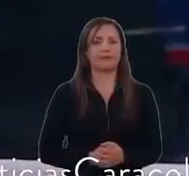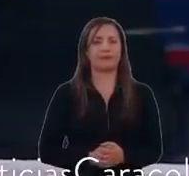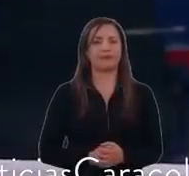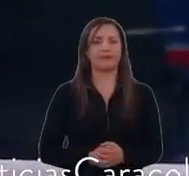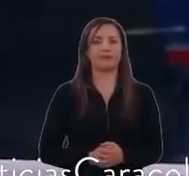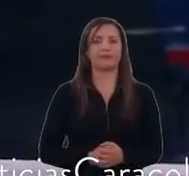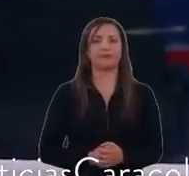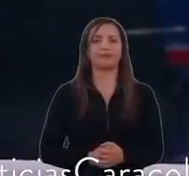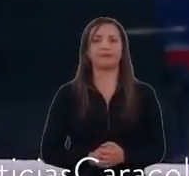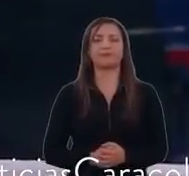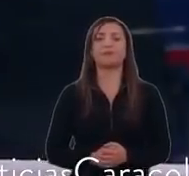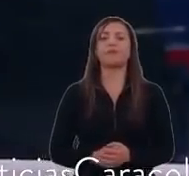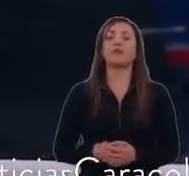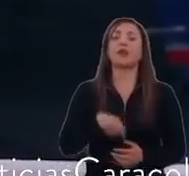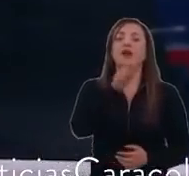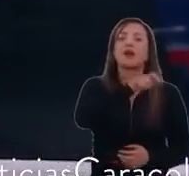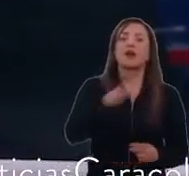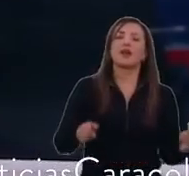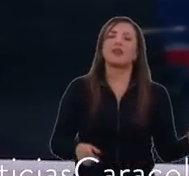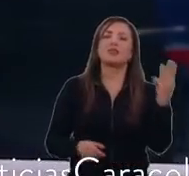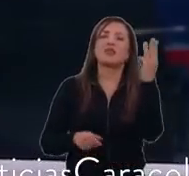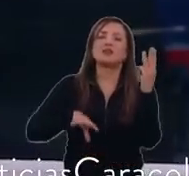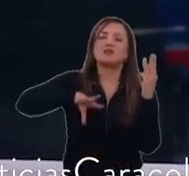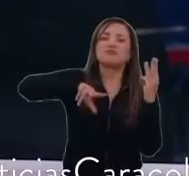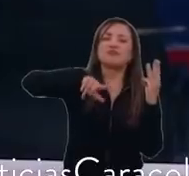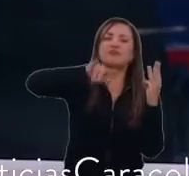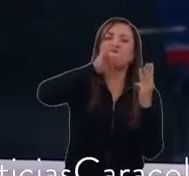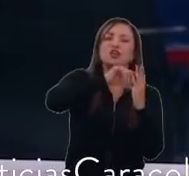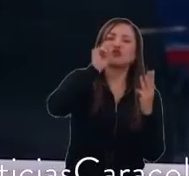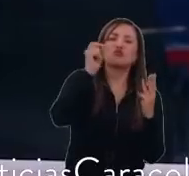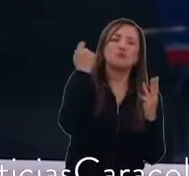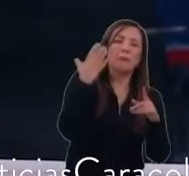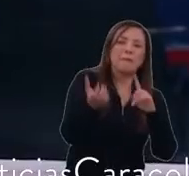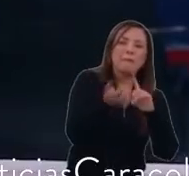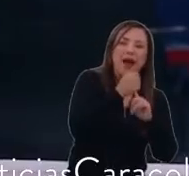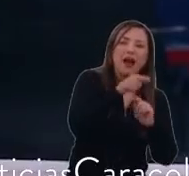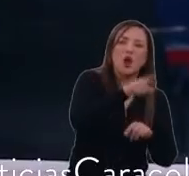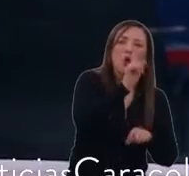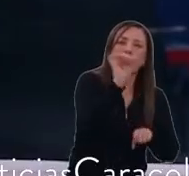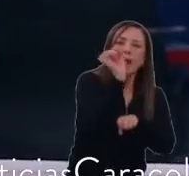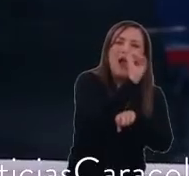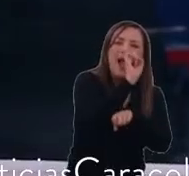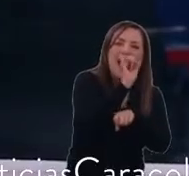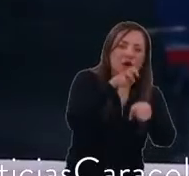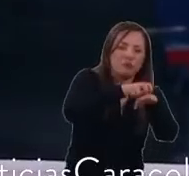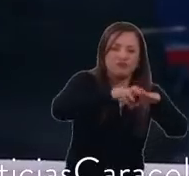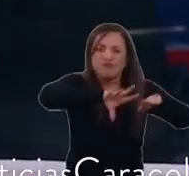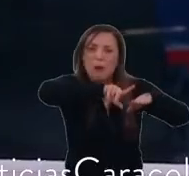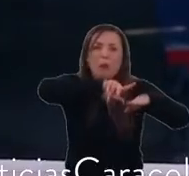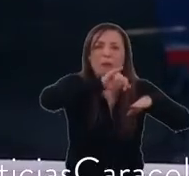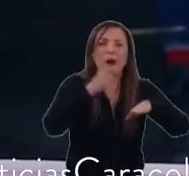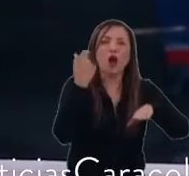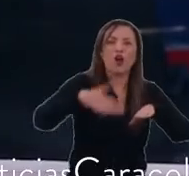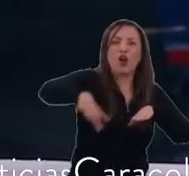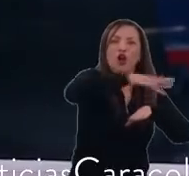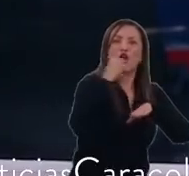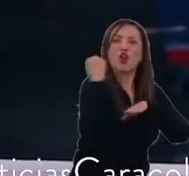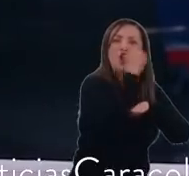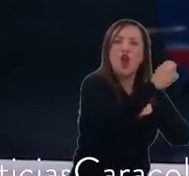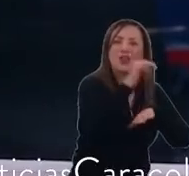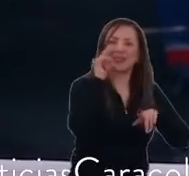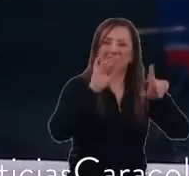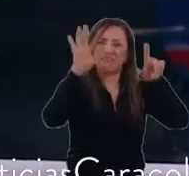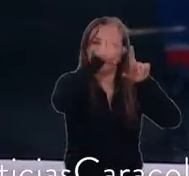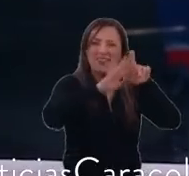En las últimas horas fueron enviados a la cárcel los tres capturados por el robo a un ciudadano que se movilizaban en su vehículo en el norte de Bogotá y que quedó registrado